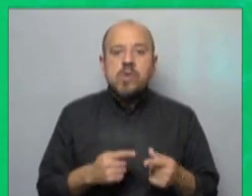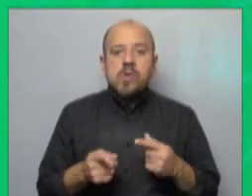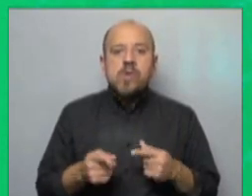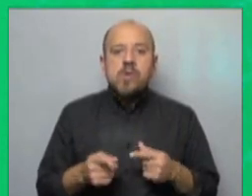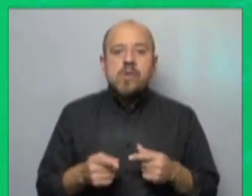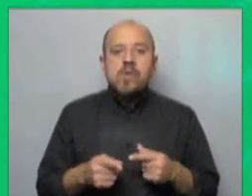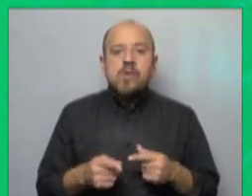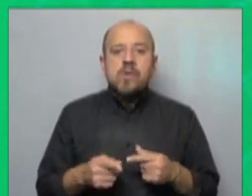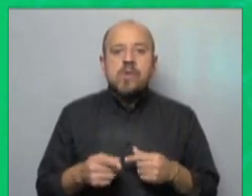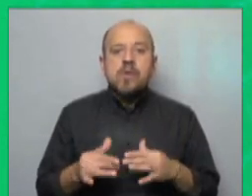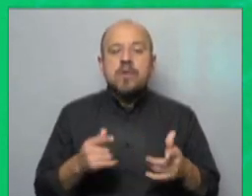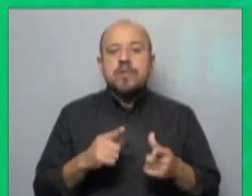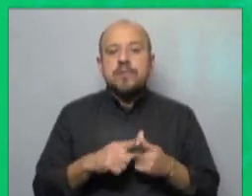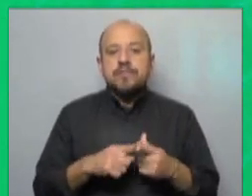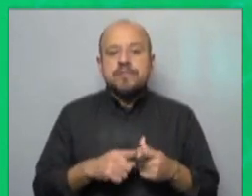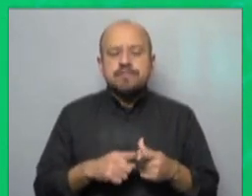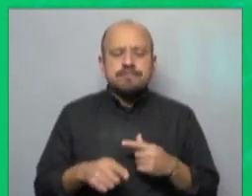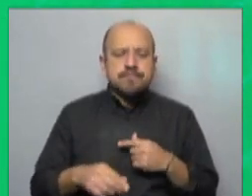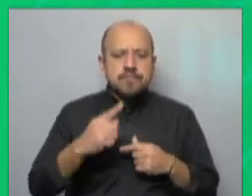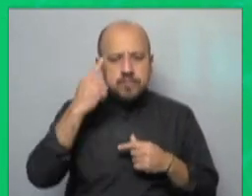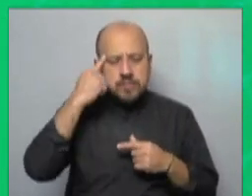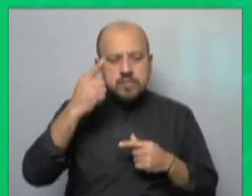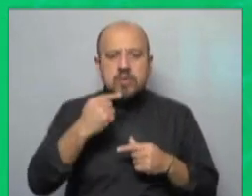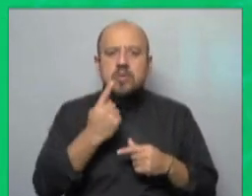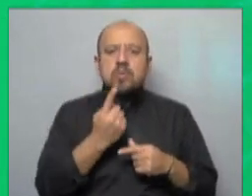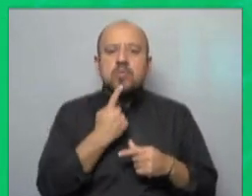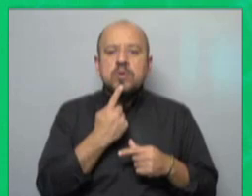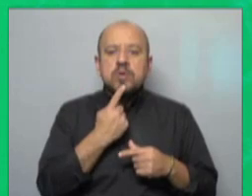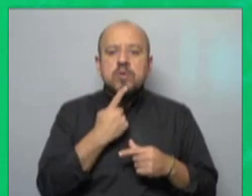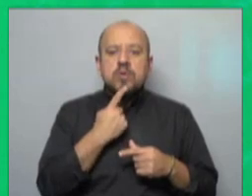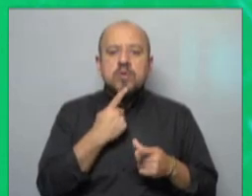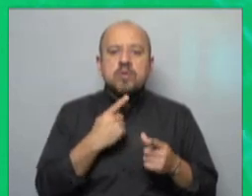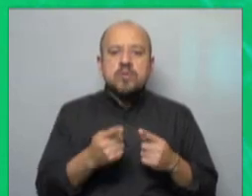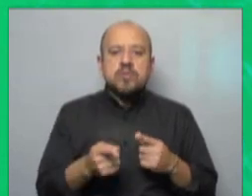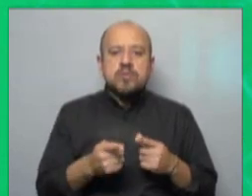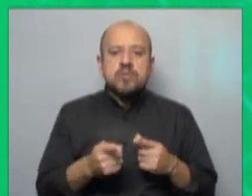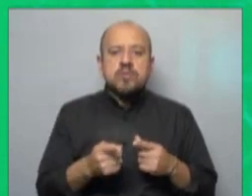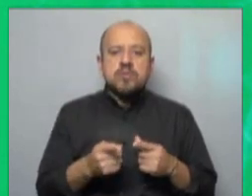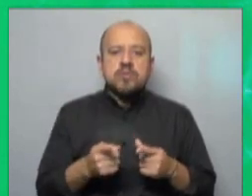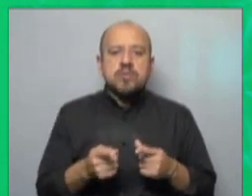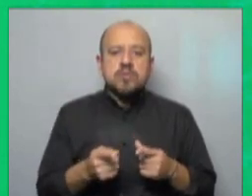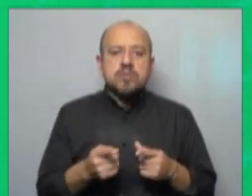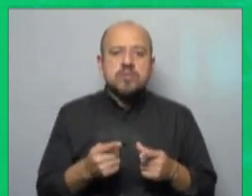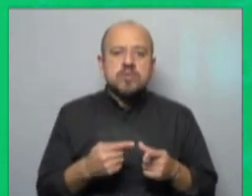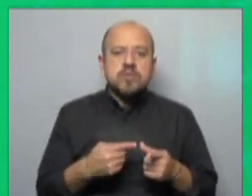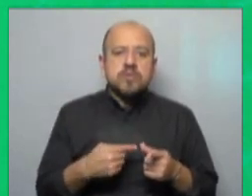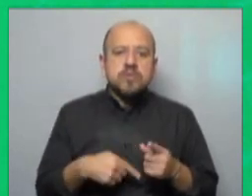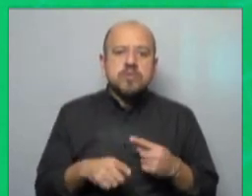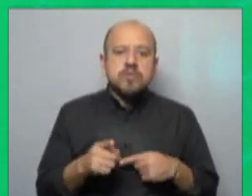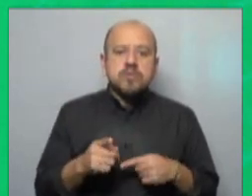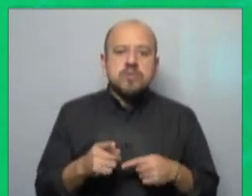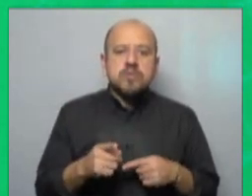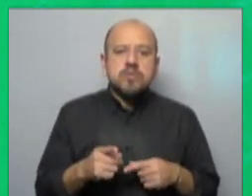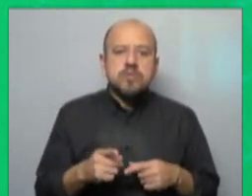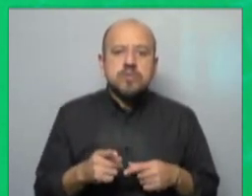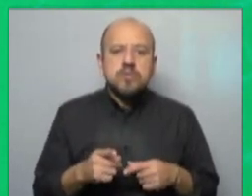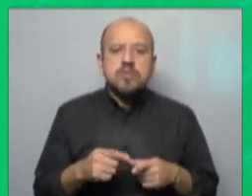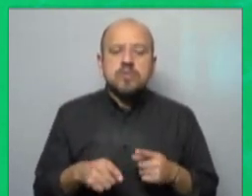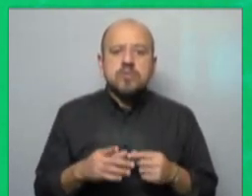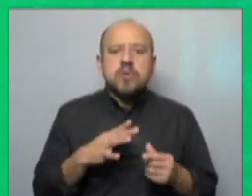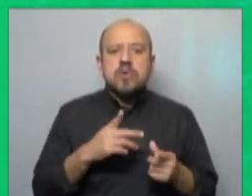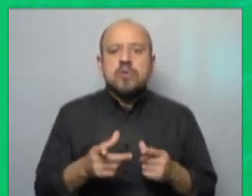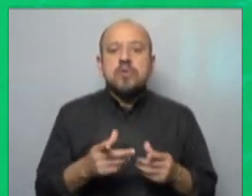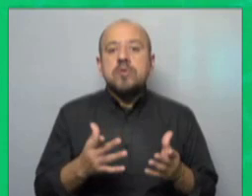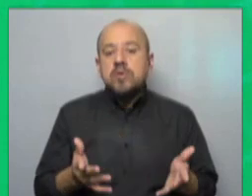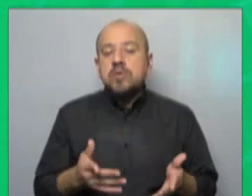justamente estratégica de pensamiento político estratégico que está teniendo hace todavía no está digamos resuelto